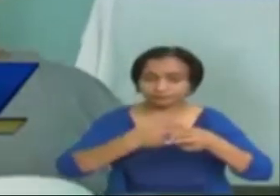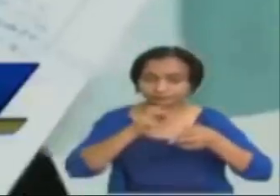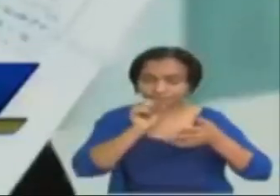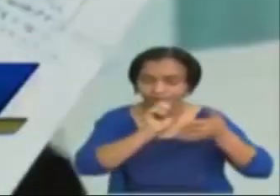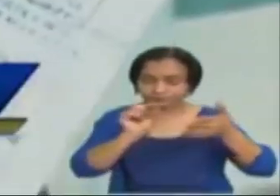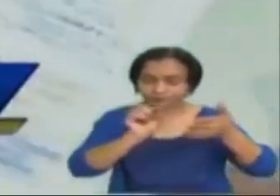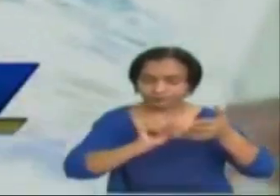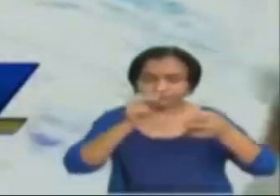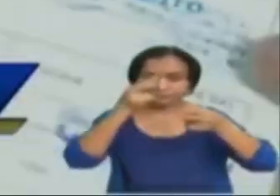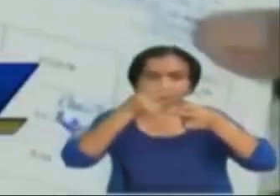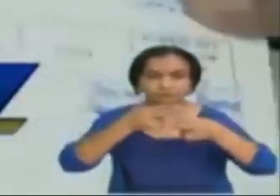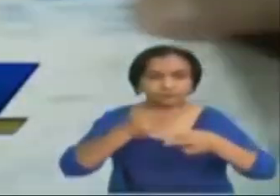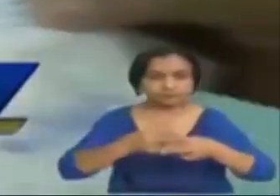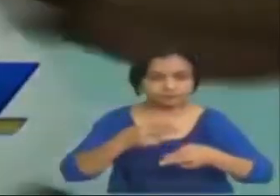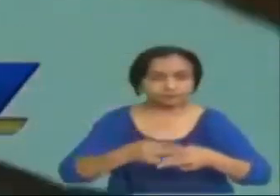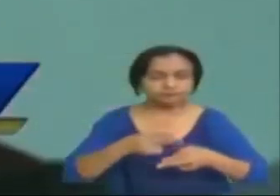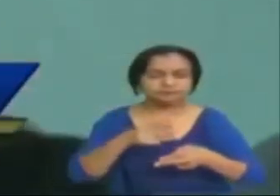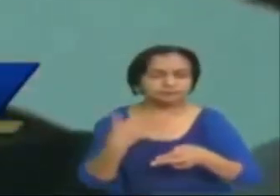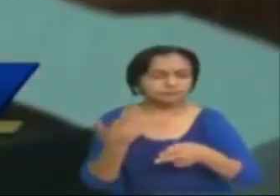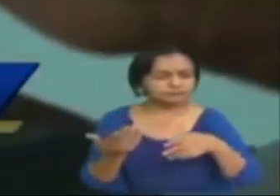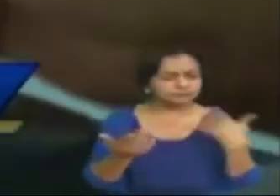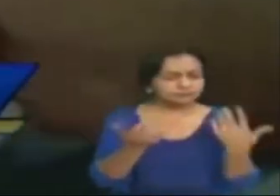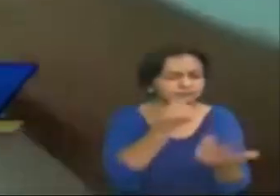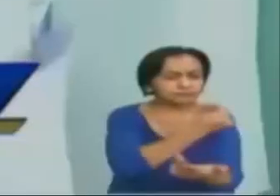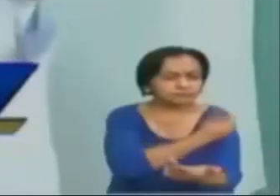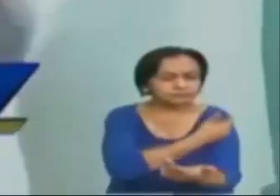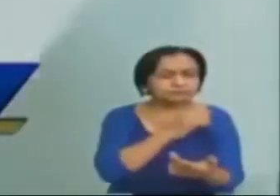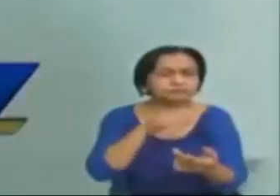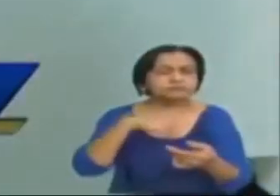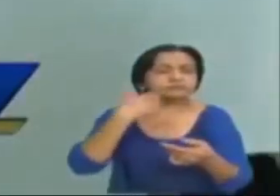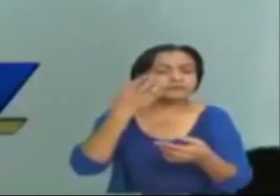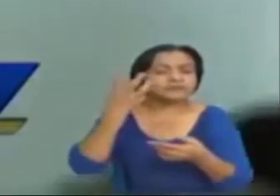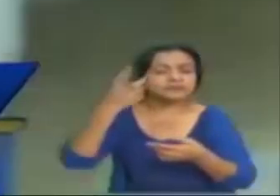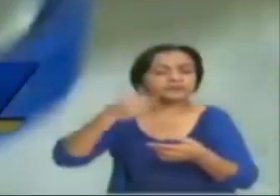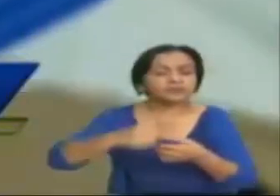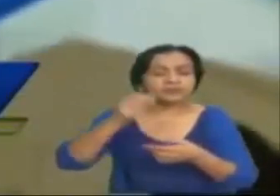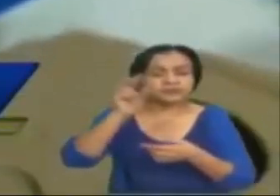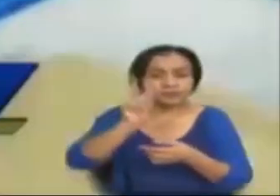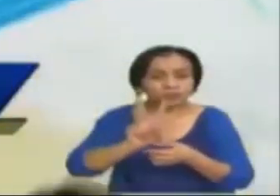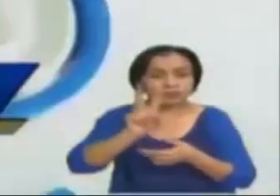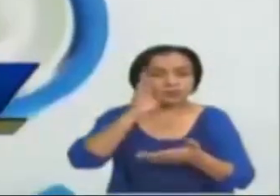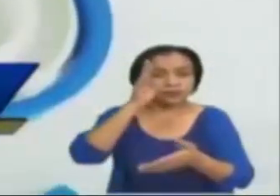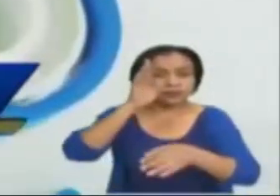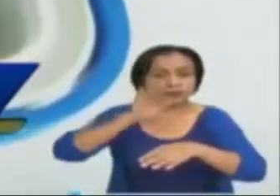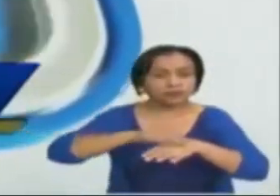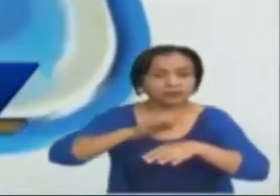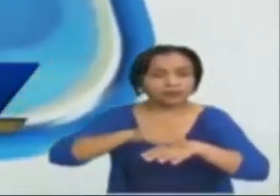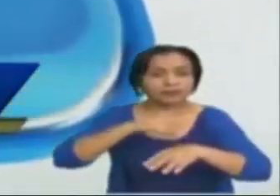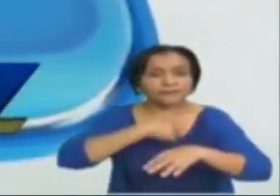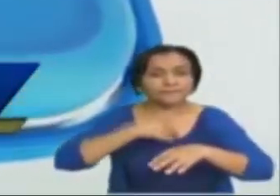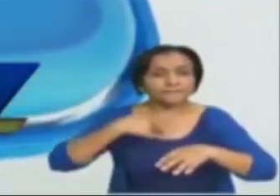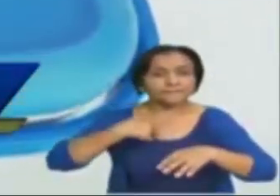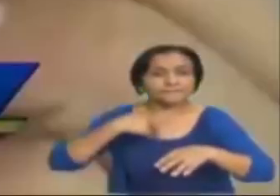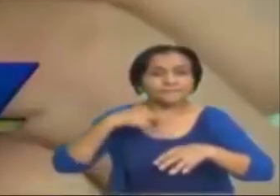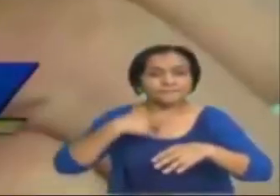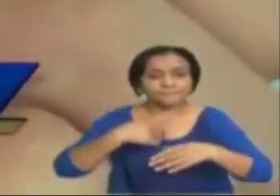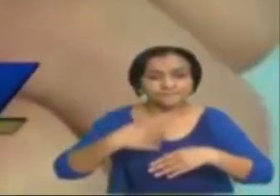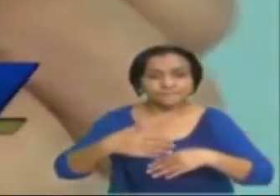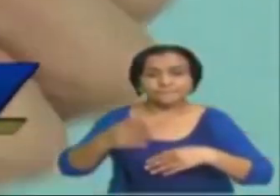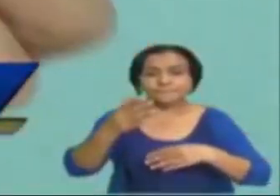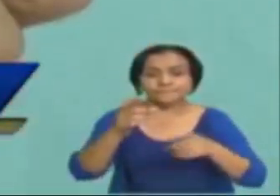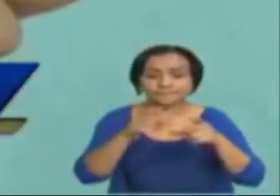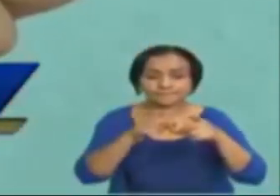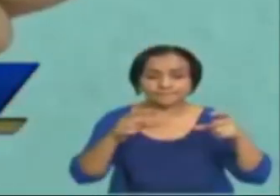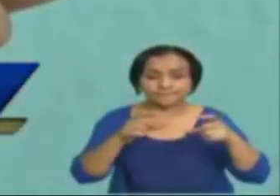con primera dosis, segunda dosis y refuerzo según el esquema establecido. Así es como vamos